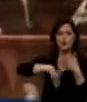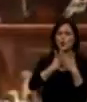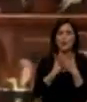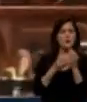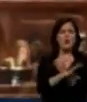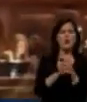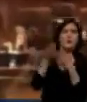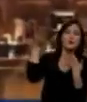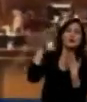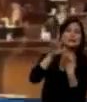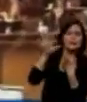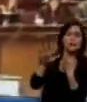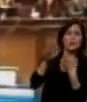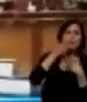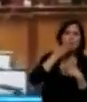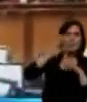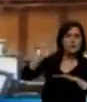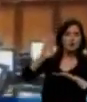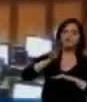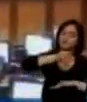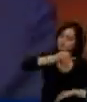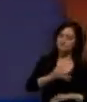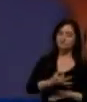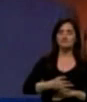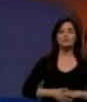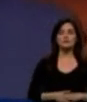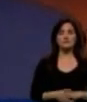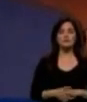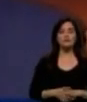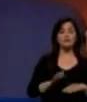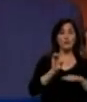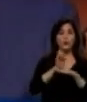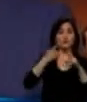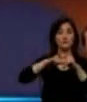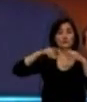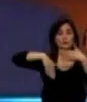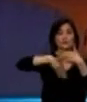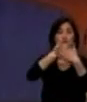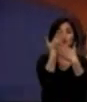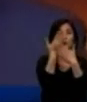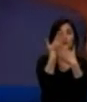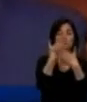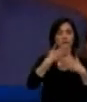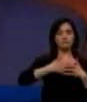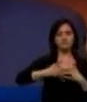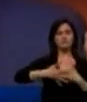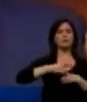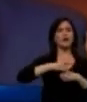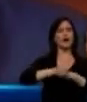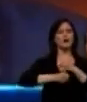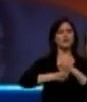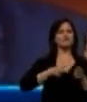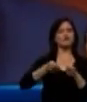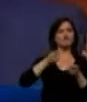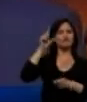prometido en campañas, pero también por aquello que queda pendiente. El Ecuador inicia un nuevo periodo democrático y como Asamblea Nacional